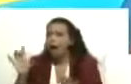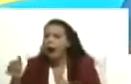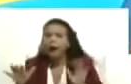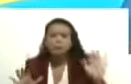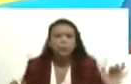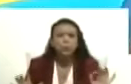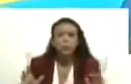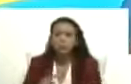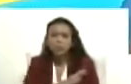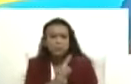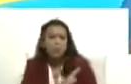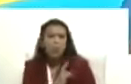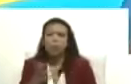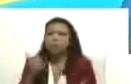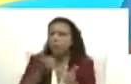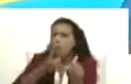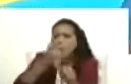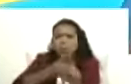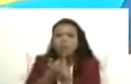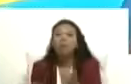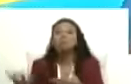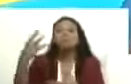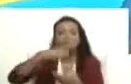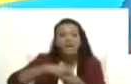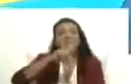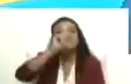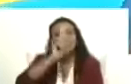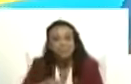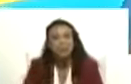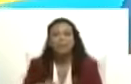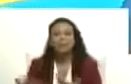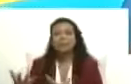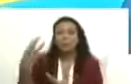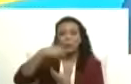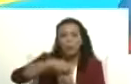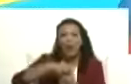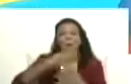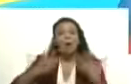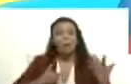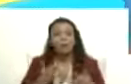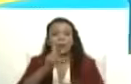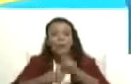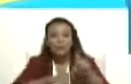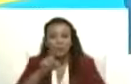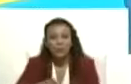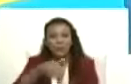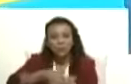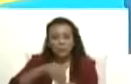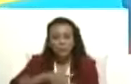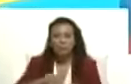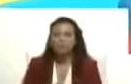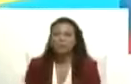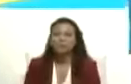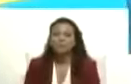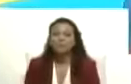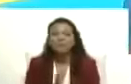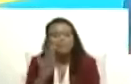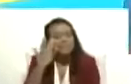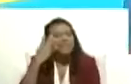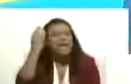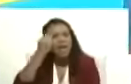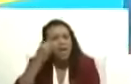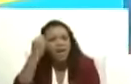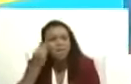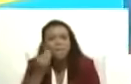aceras diferentes de la lucha política se incorporaron al proceso del referendo consultivo y creemos